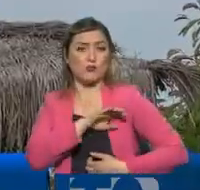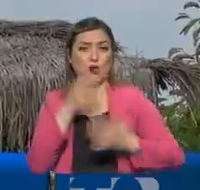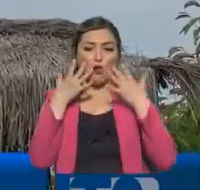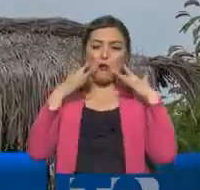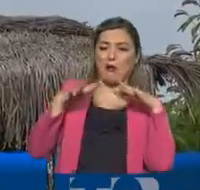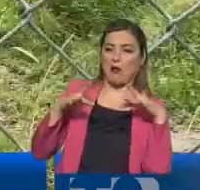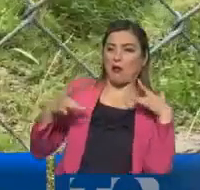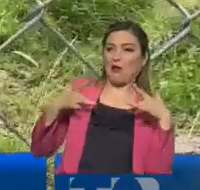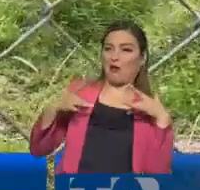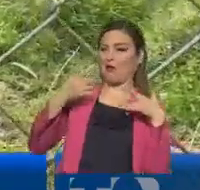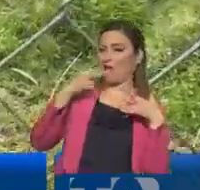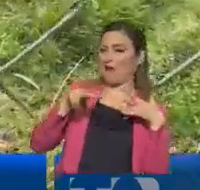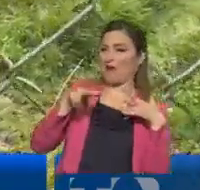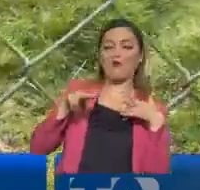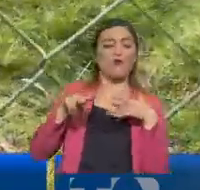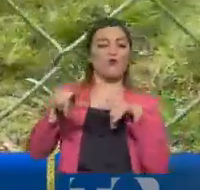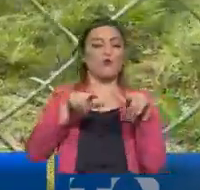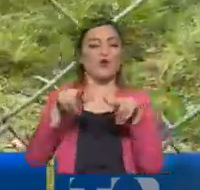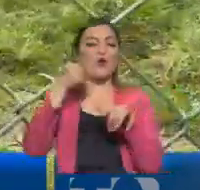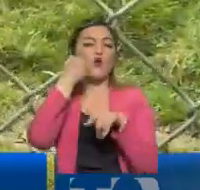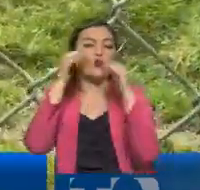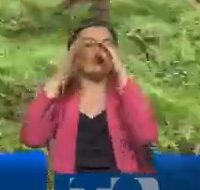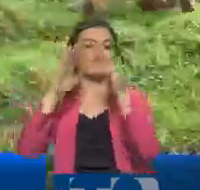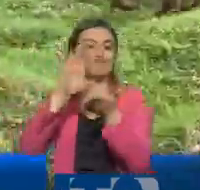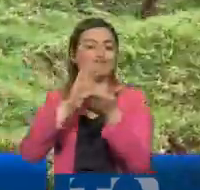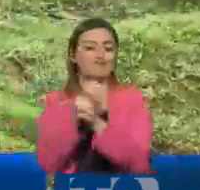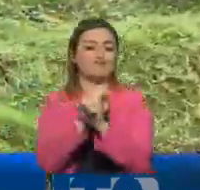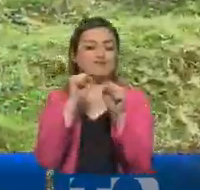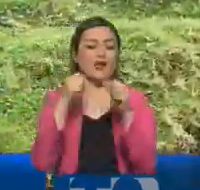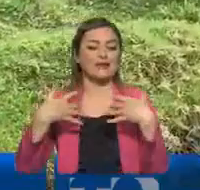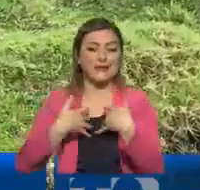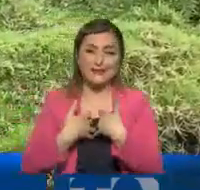exhibición y entretenimiento a ser un sitio que cumpla las funciones de un centro de rescate de